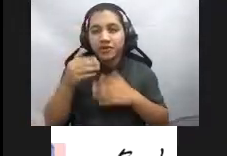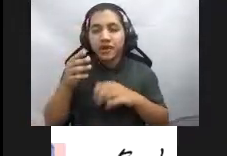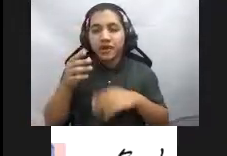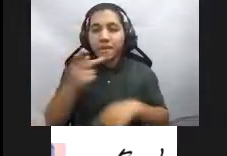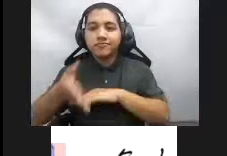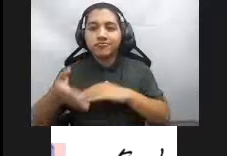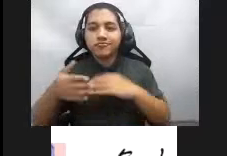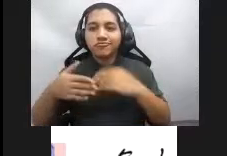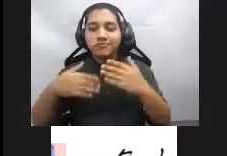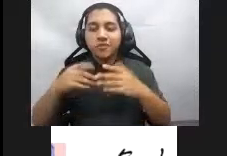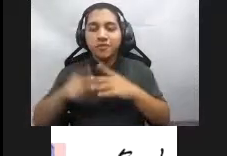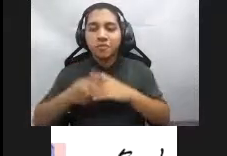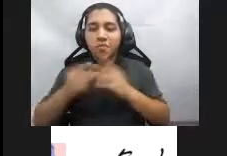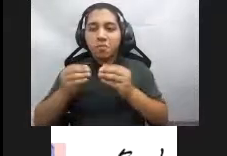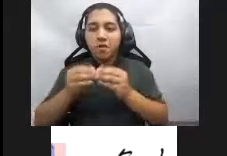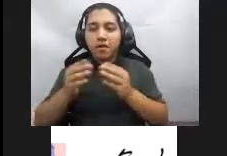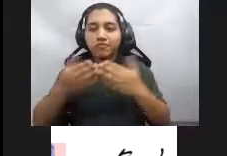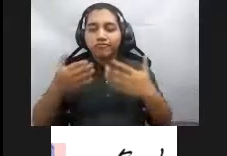se construyó para